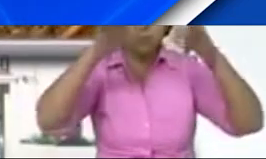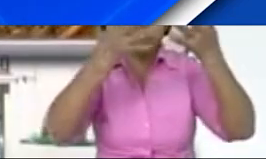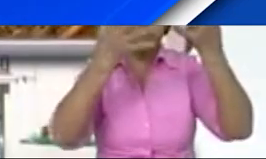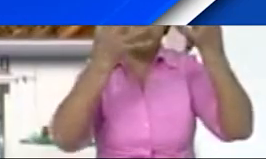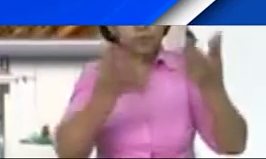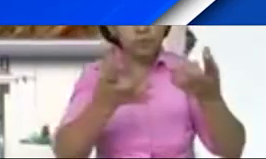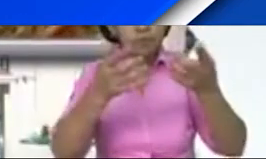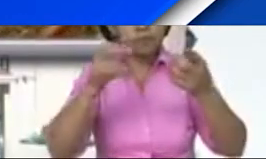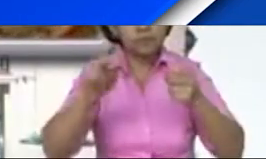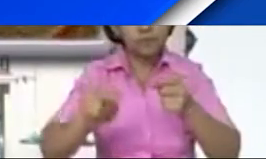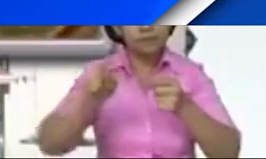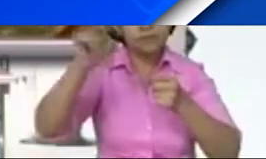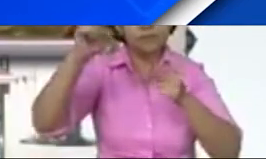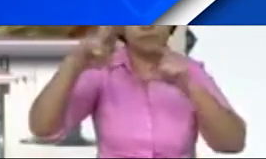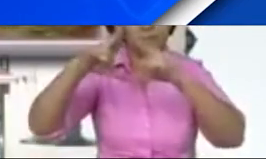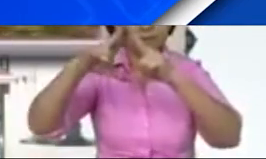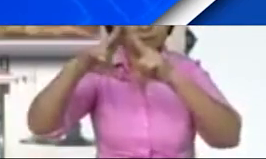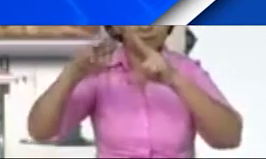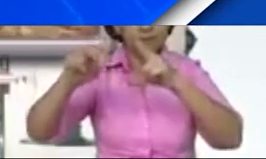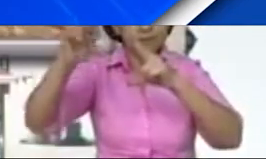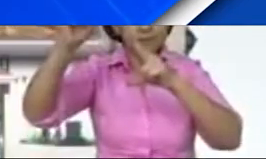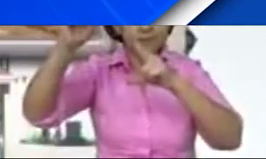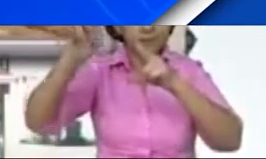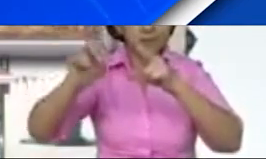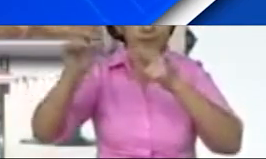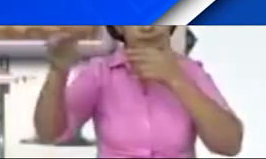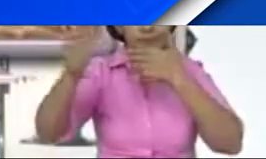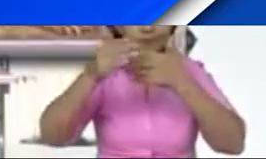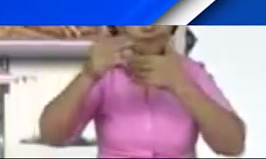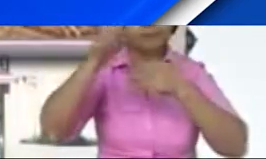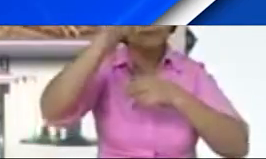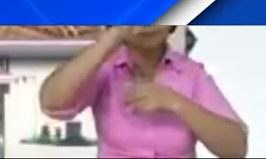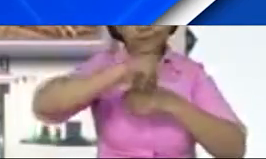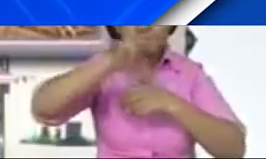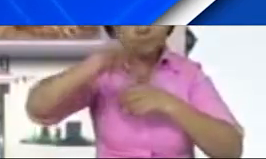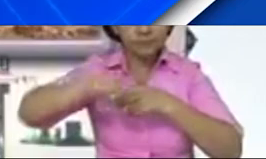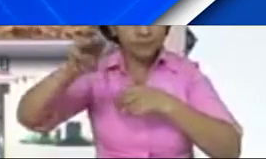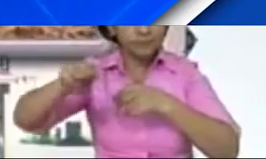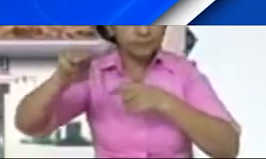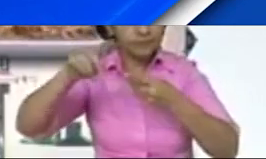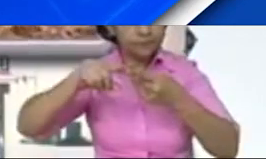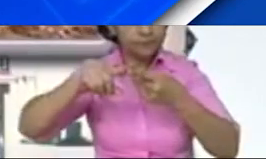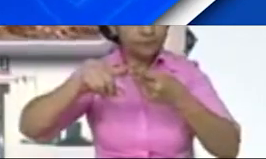caso en el Caribe y en sectores de Matagalpa